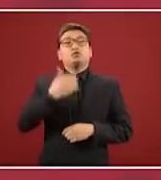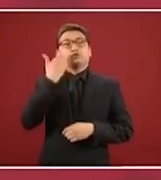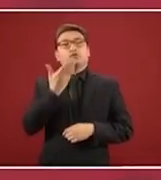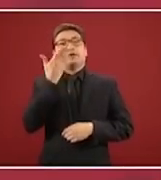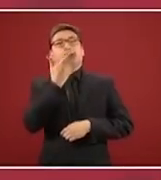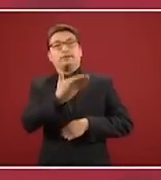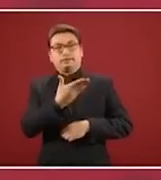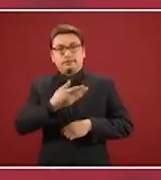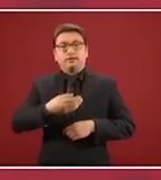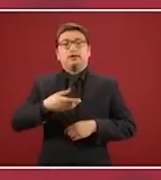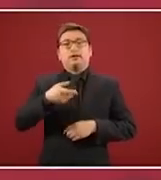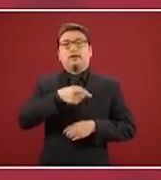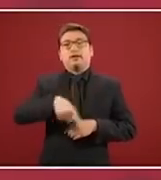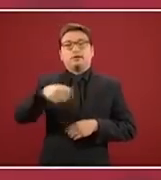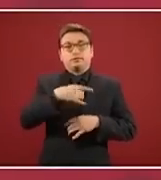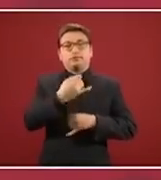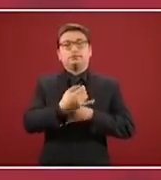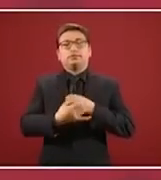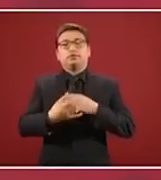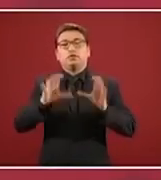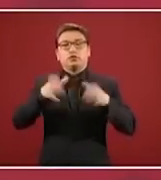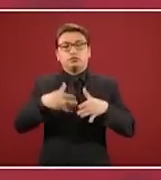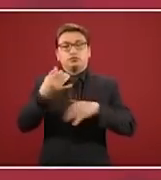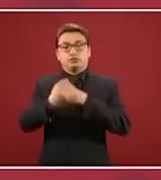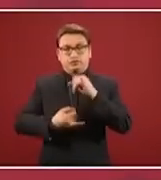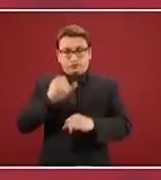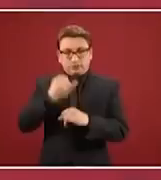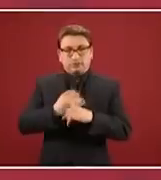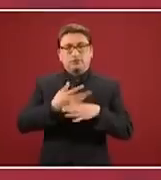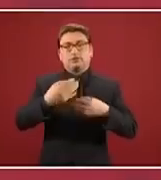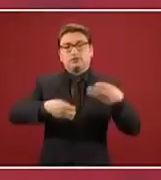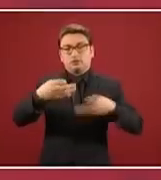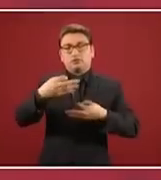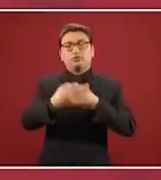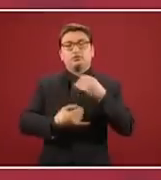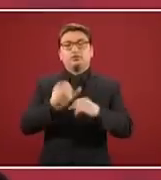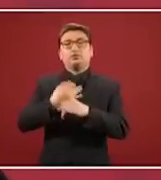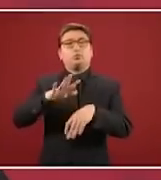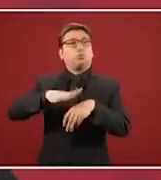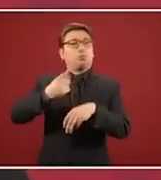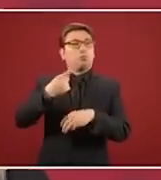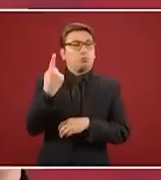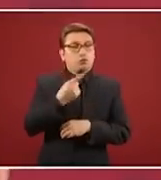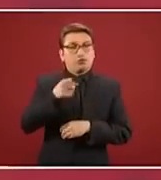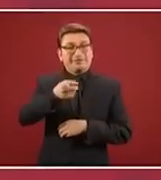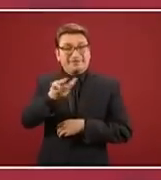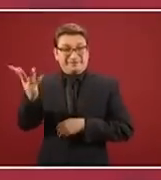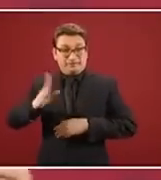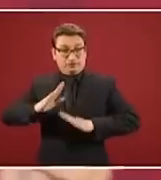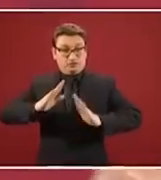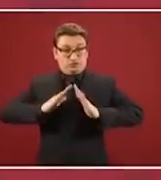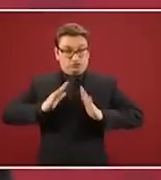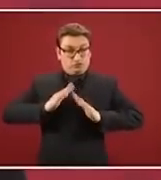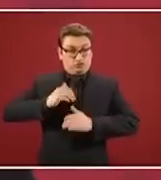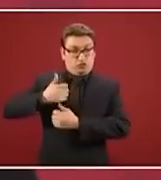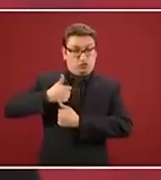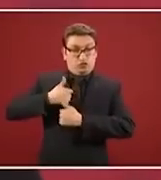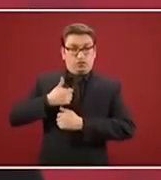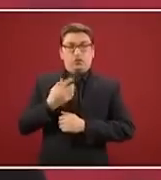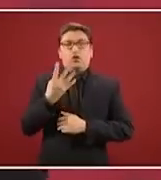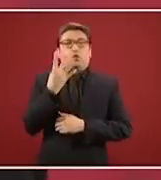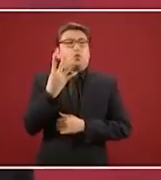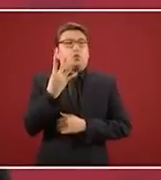internacionales y a la comunidad internacional porque se pone con este tipo de asedio de pasar de 4